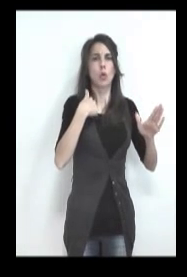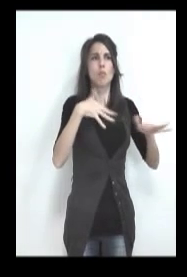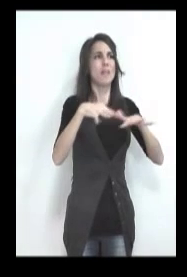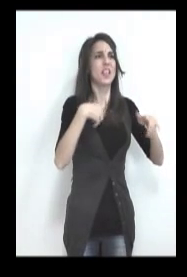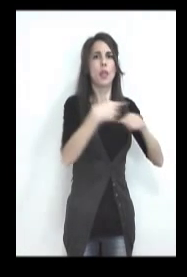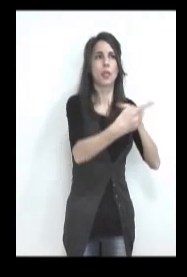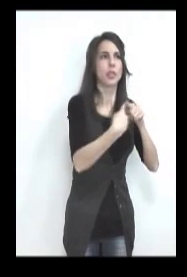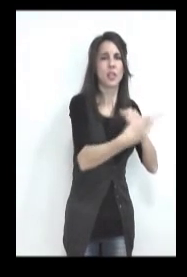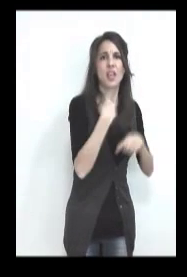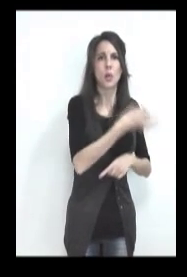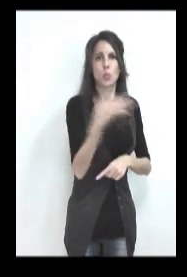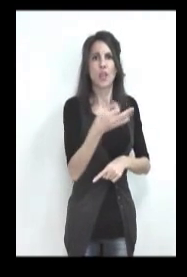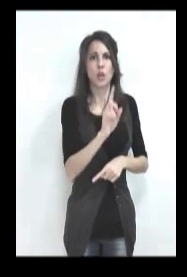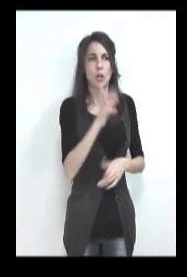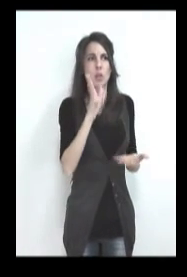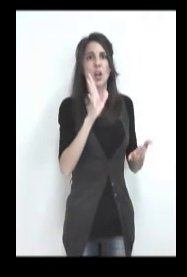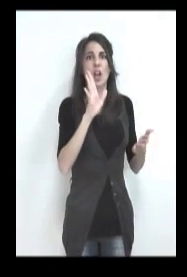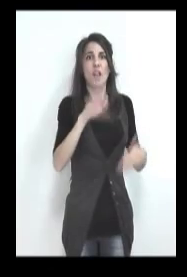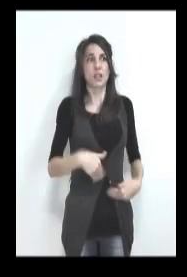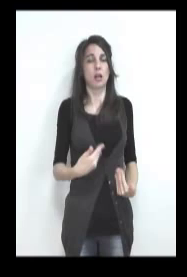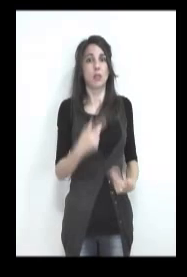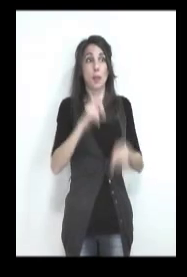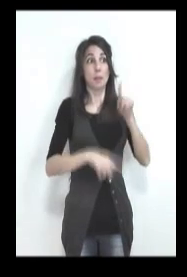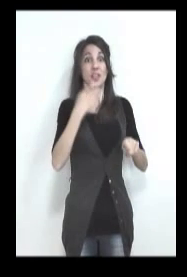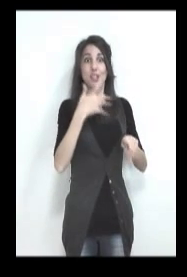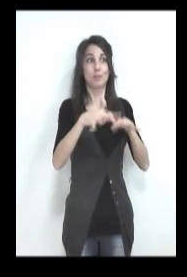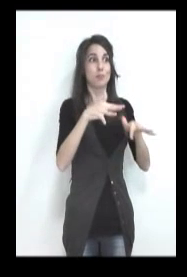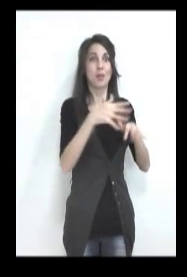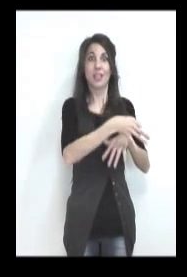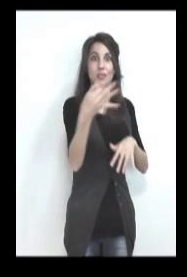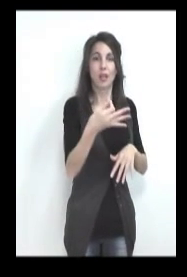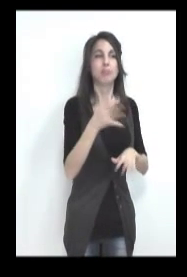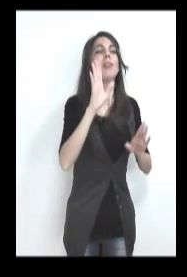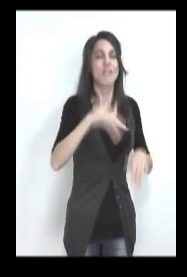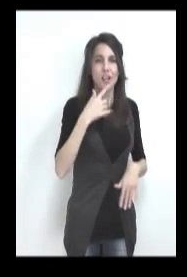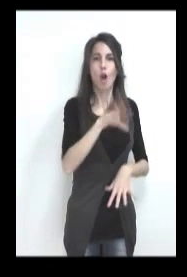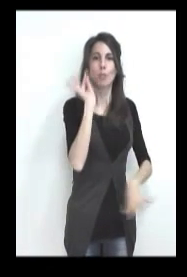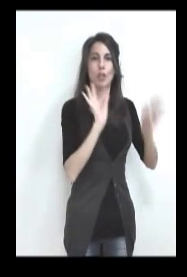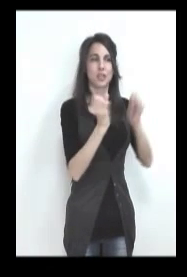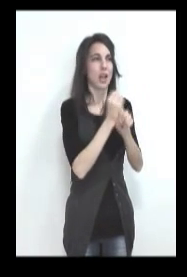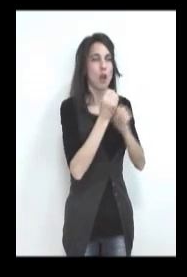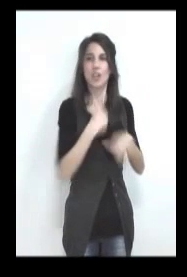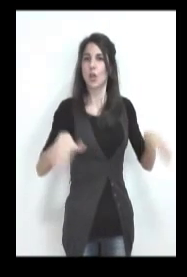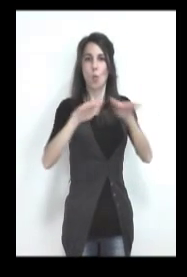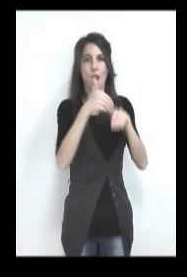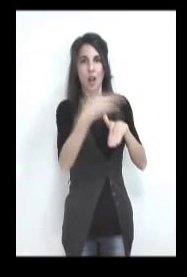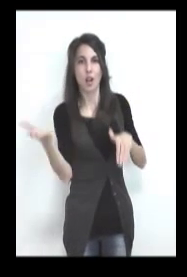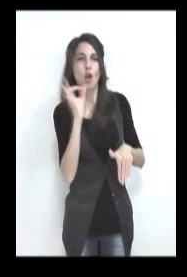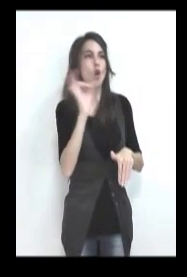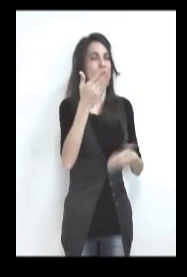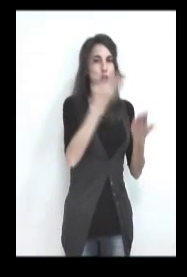tengo las mismas opciones de trabajo, tengo las mismas opciones de estudio, de educación, tengan las mismas opciones de